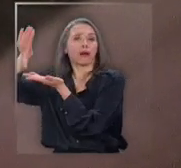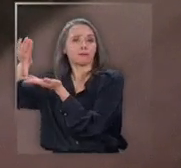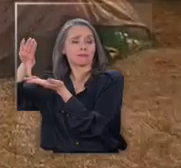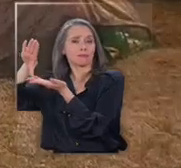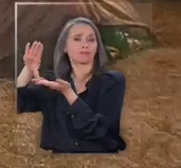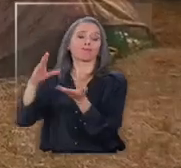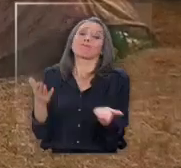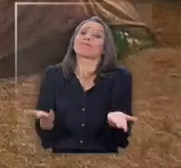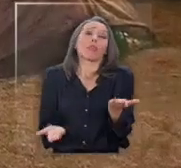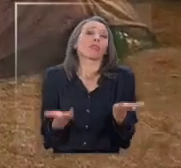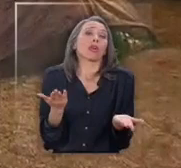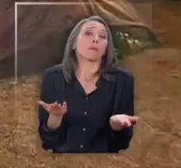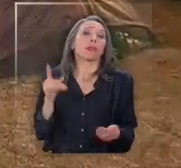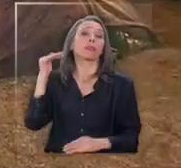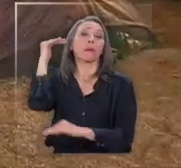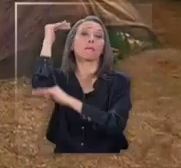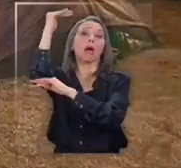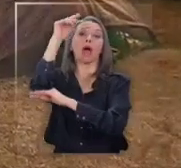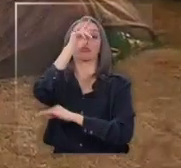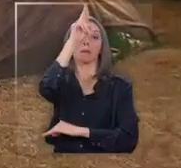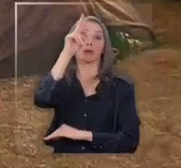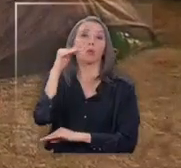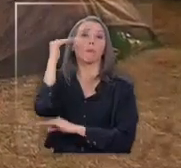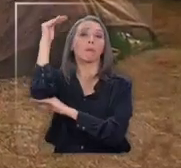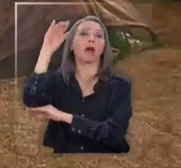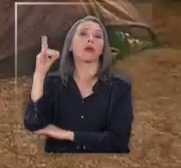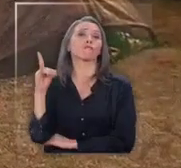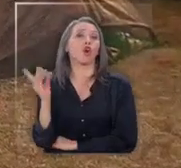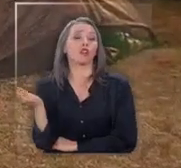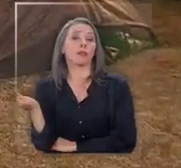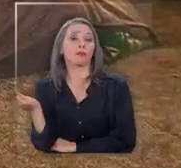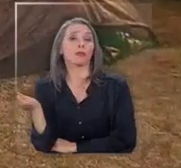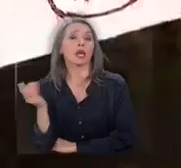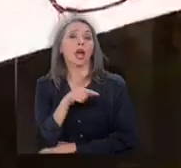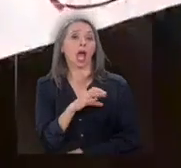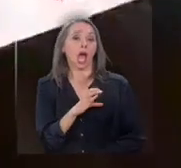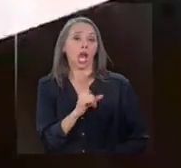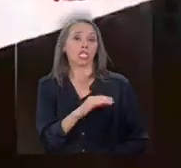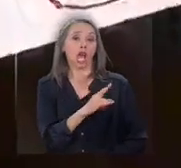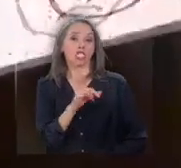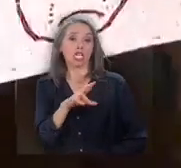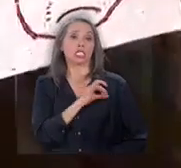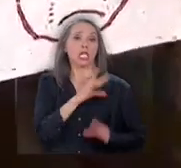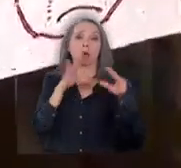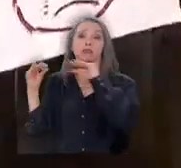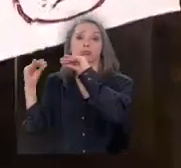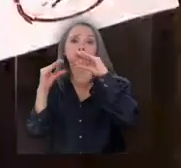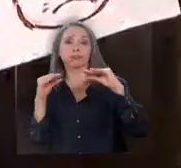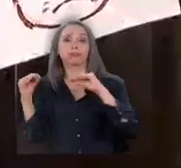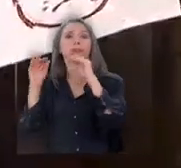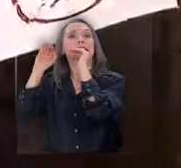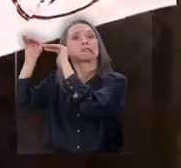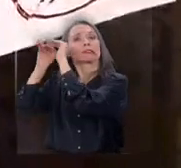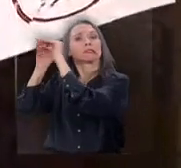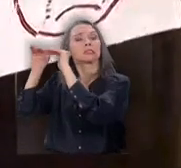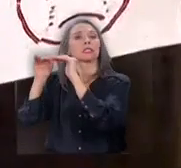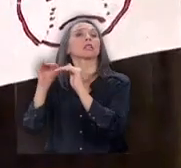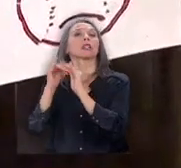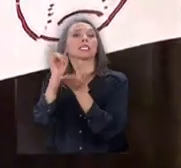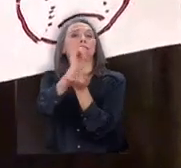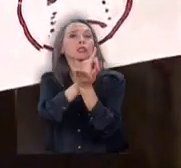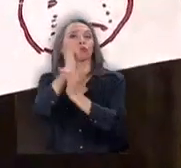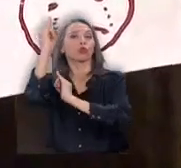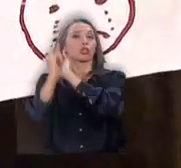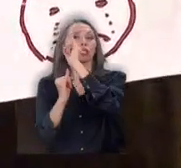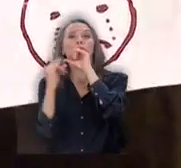bueno finalmente de perú y de bolivia sin duda me imagino que el cáncer está haciendo un gran trabajo tratando de logar quizás ver con organismos internacionales